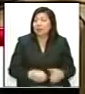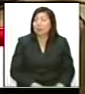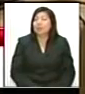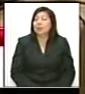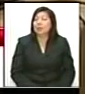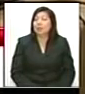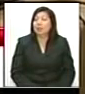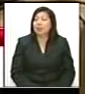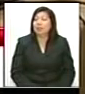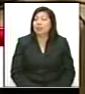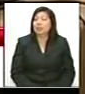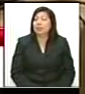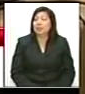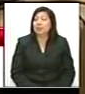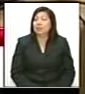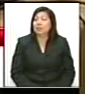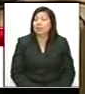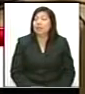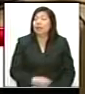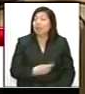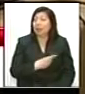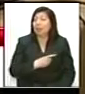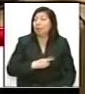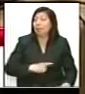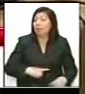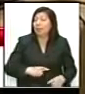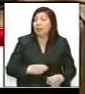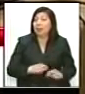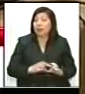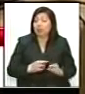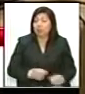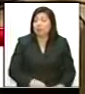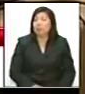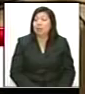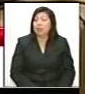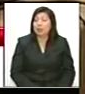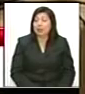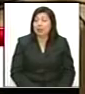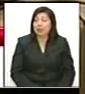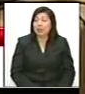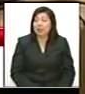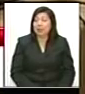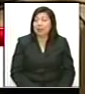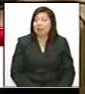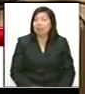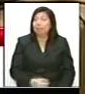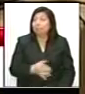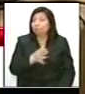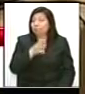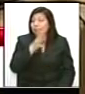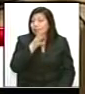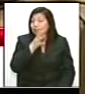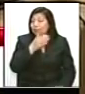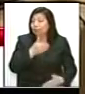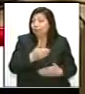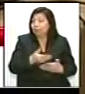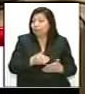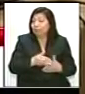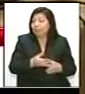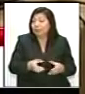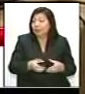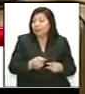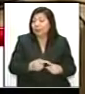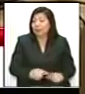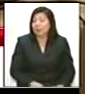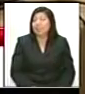la cual la dirige el partido, y que no sabemos cómo seguirá en la composición de las cosas,